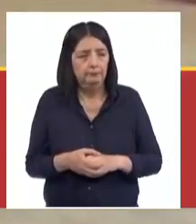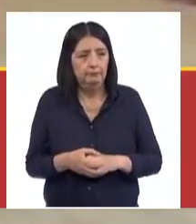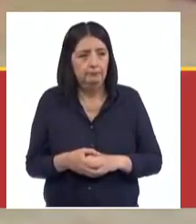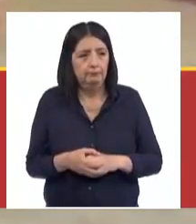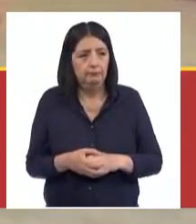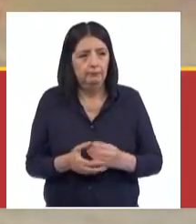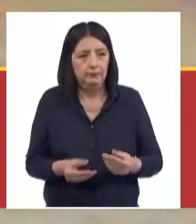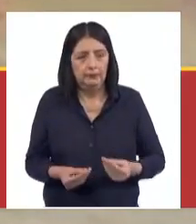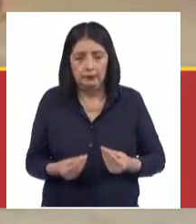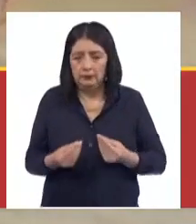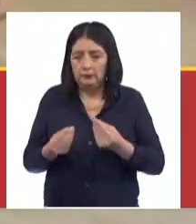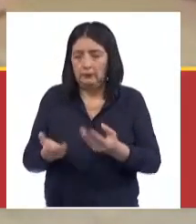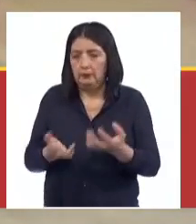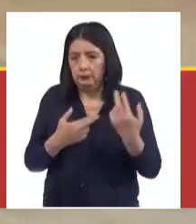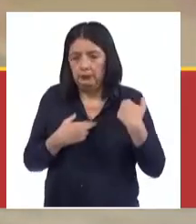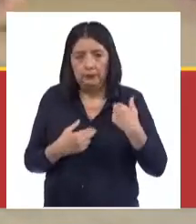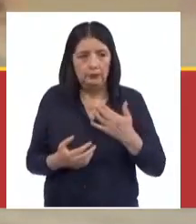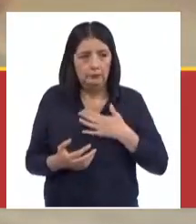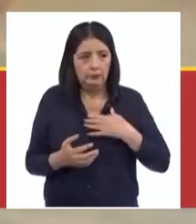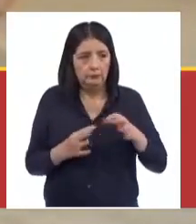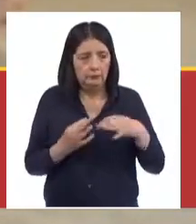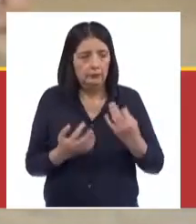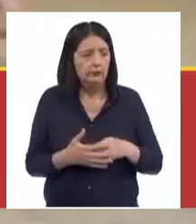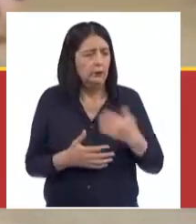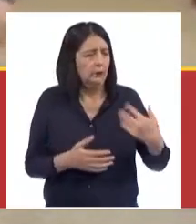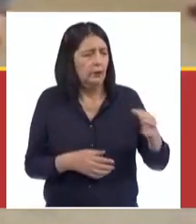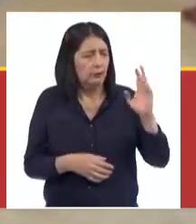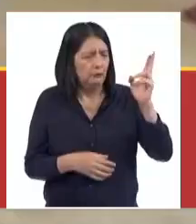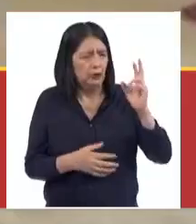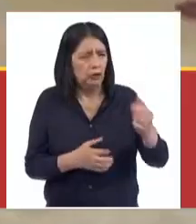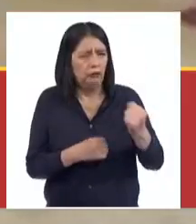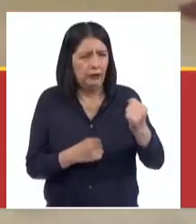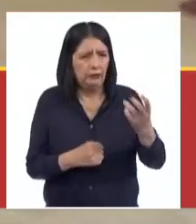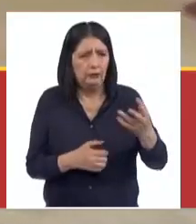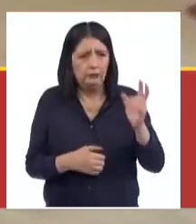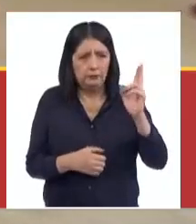Y encargo a mi familia. Fuerza, profesor, fuerza. Fuerza, fuerza, fuerza.